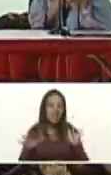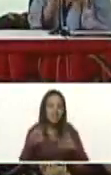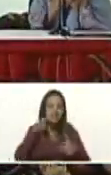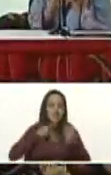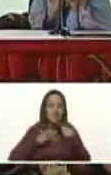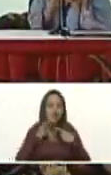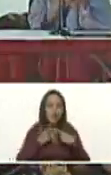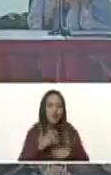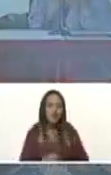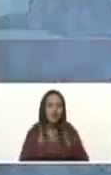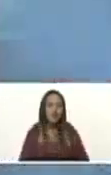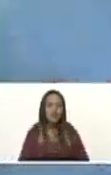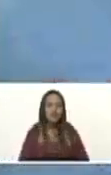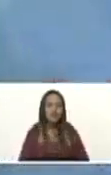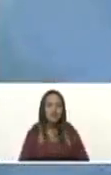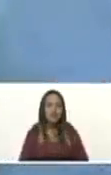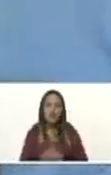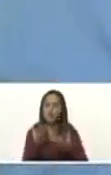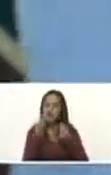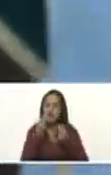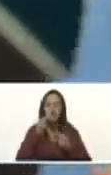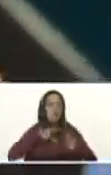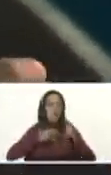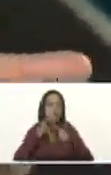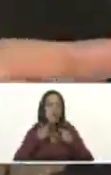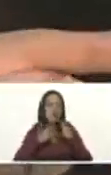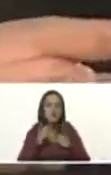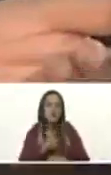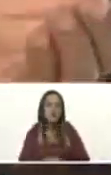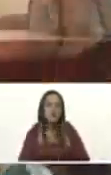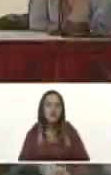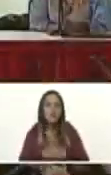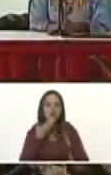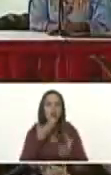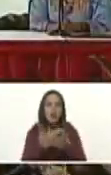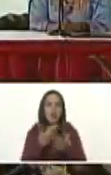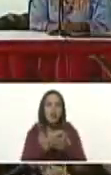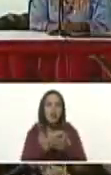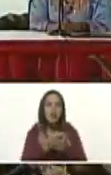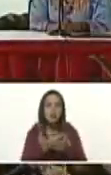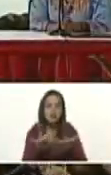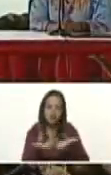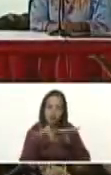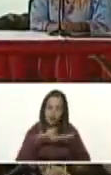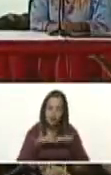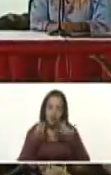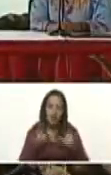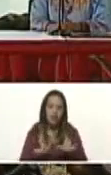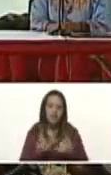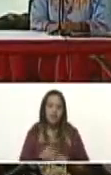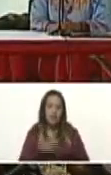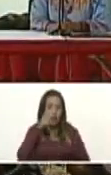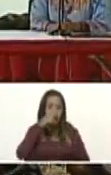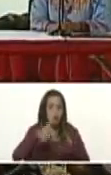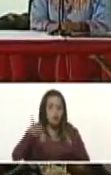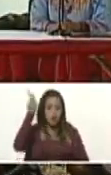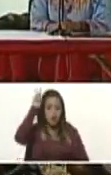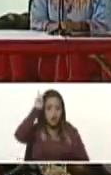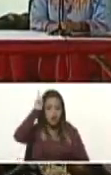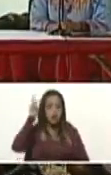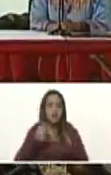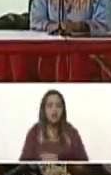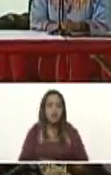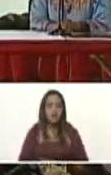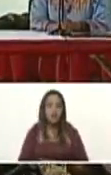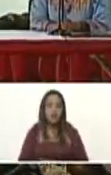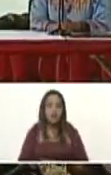colorida, multicolor. Muchas gracias por estos regalos de los pueblos originarios